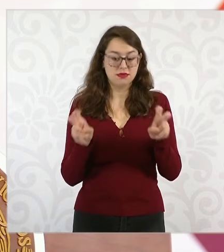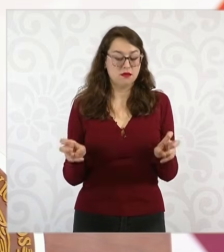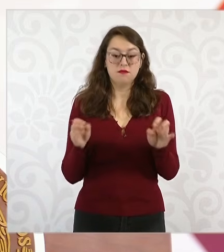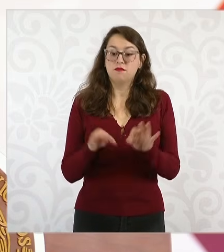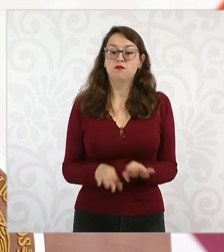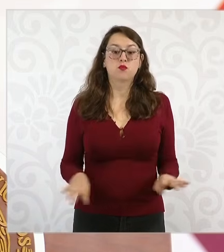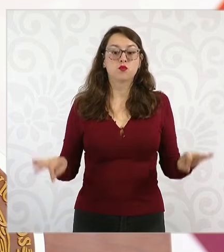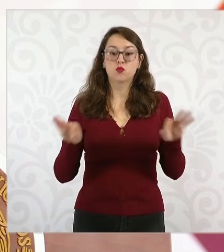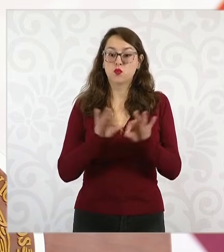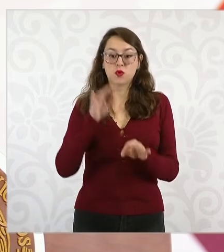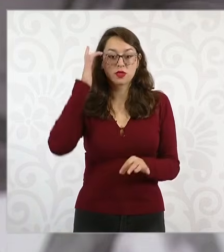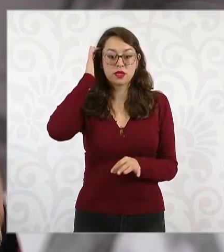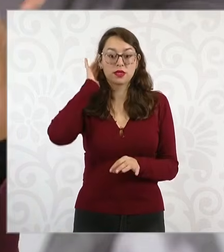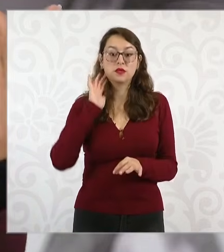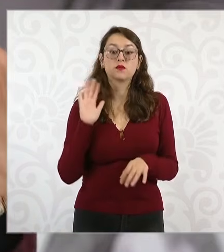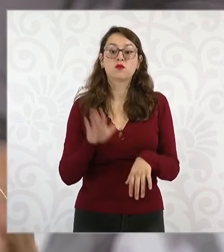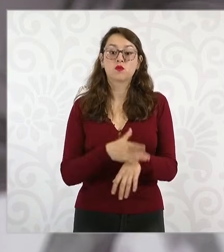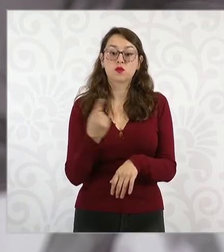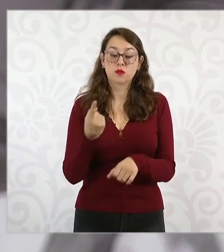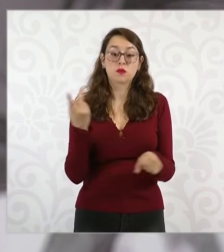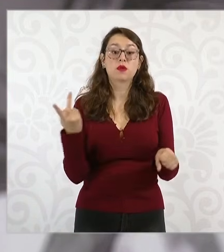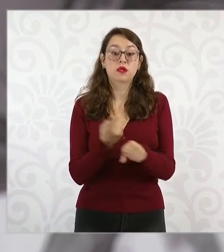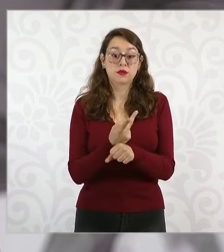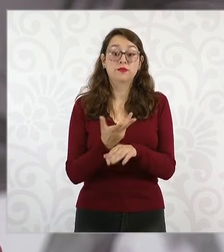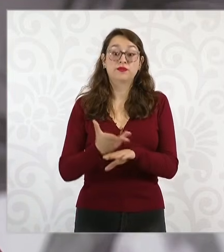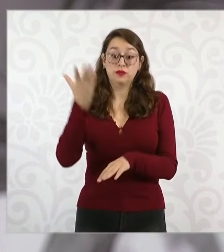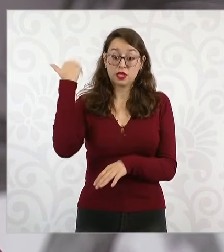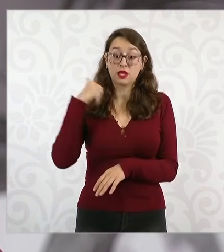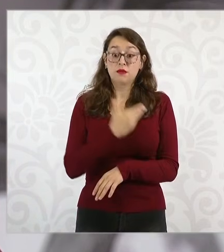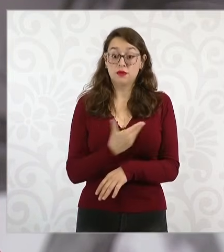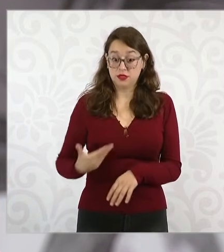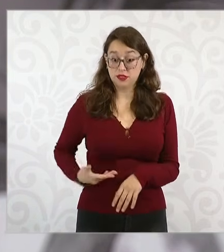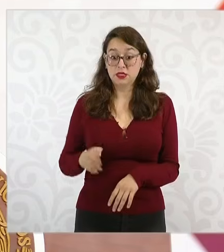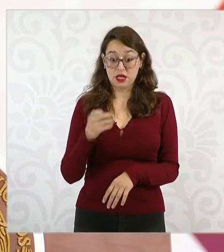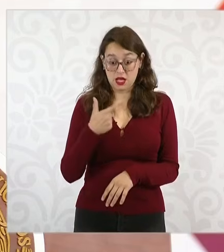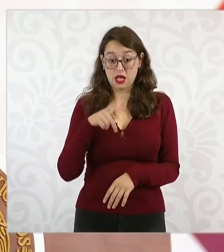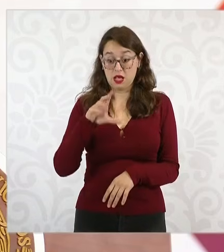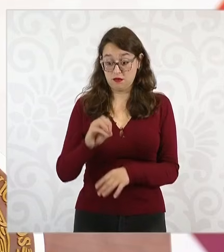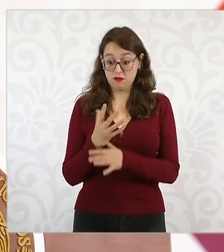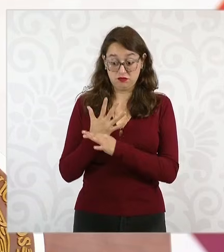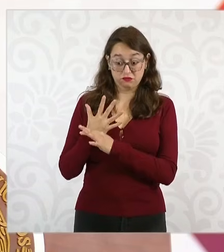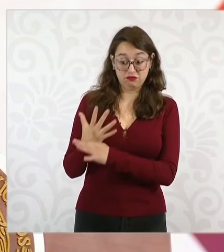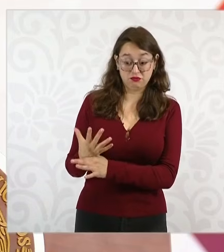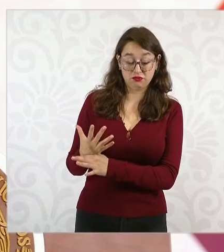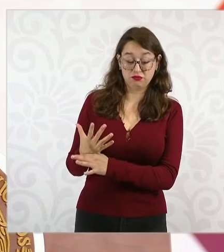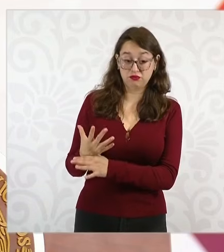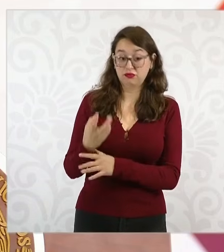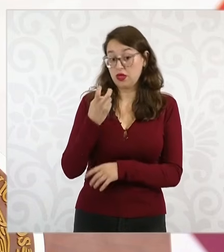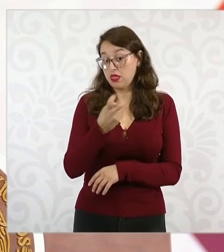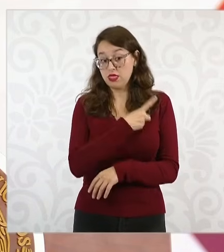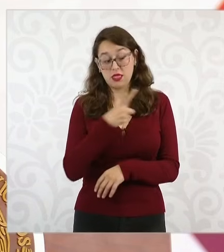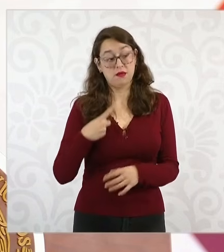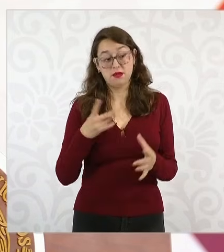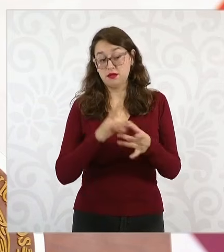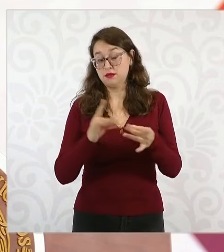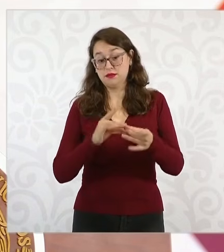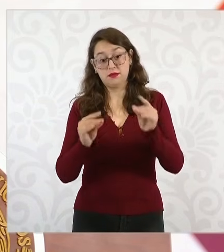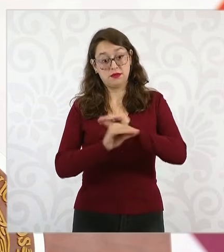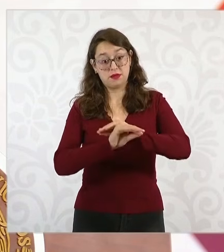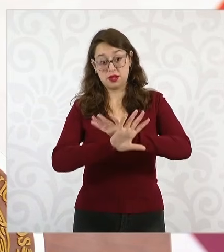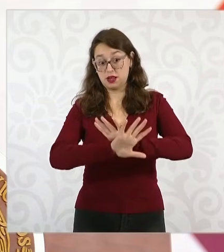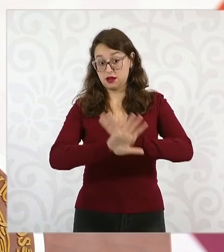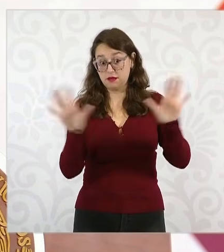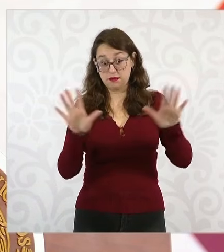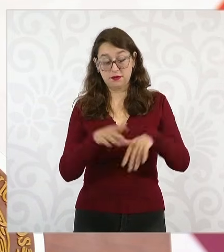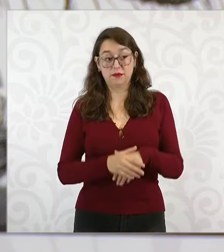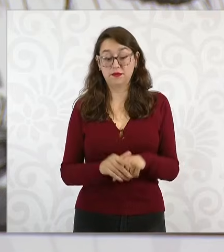Porque todo esto, como se dijo en su momento por el presidente López Obrador, y nosotros estamos de acuerdo, tiene que esclarecerse por el bien de